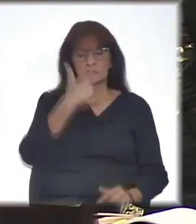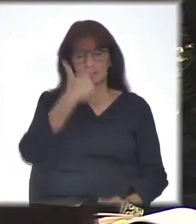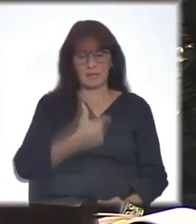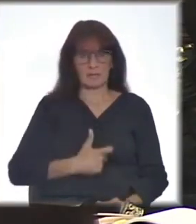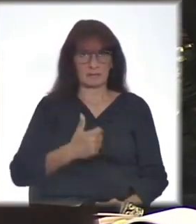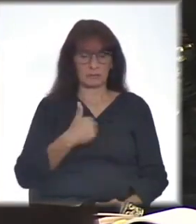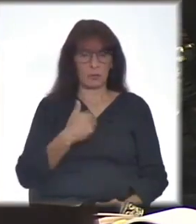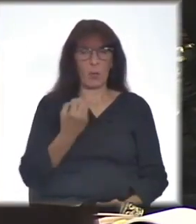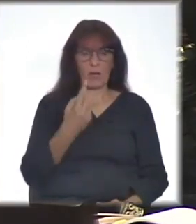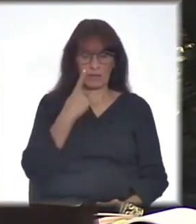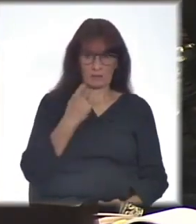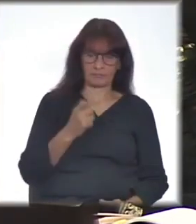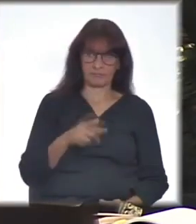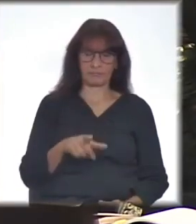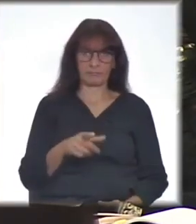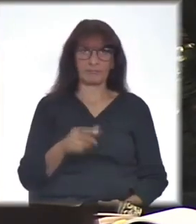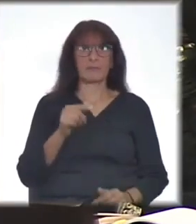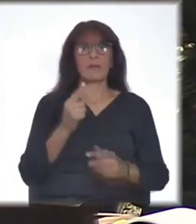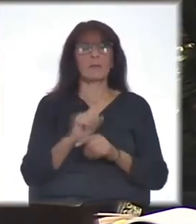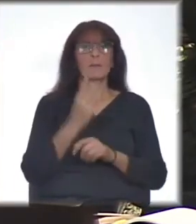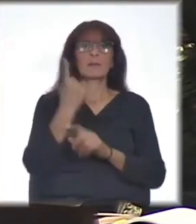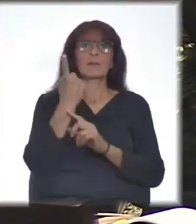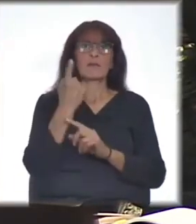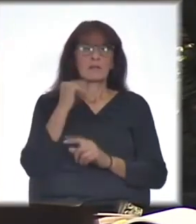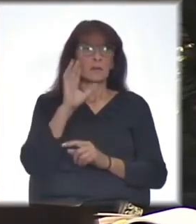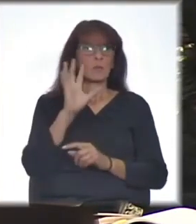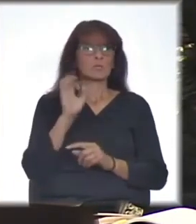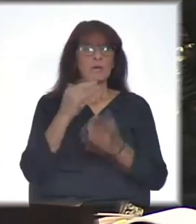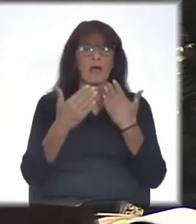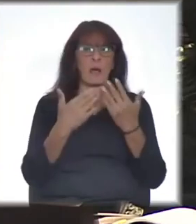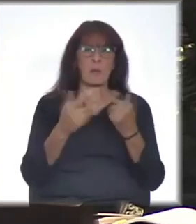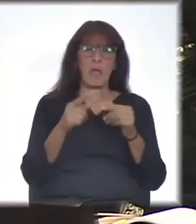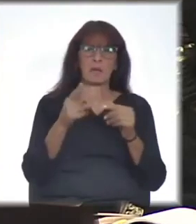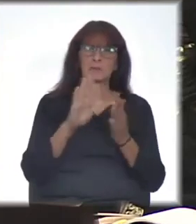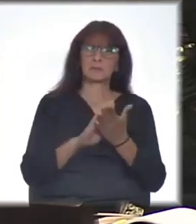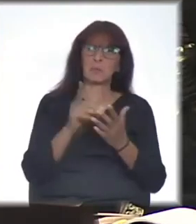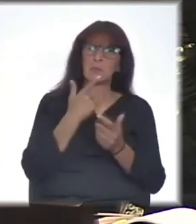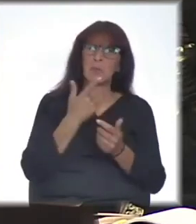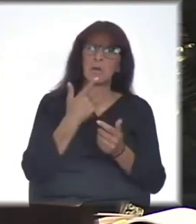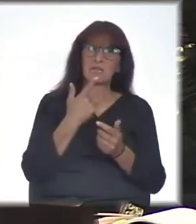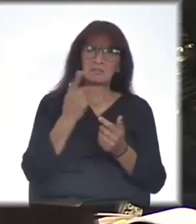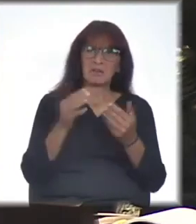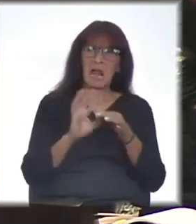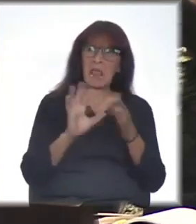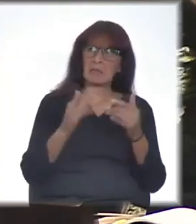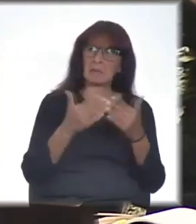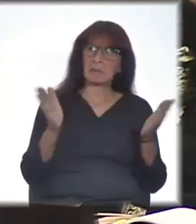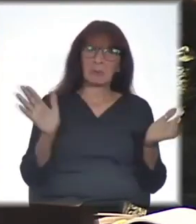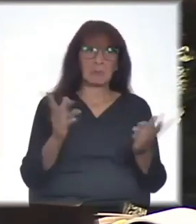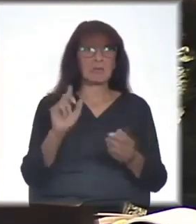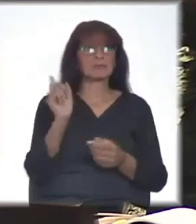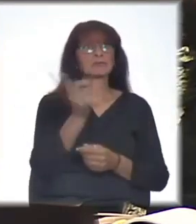privilegio de experimentar. Era la primera vez que escuchaba hablar de temas de política abiertamente. En todas partes